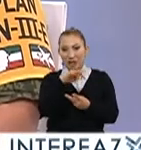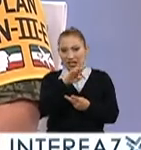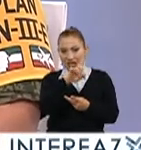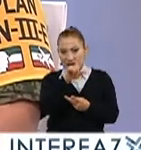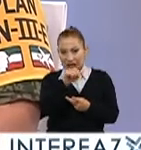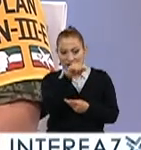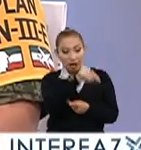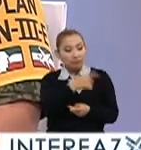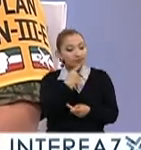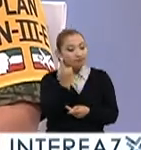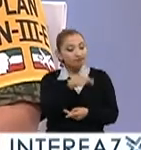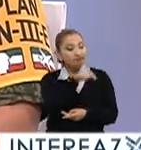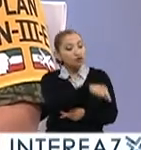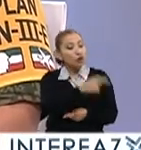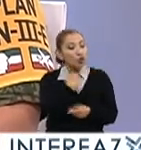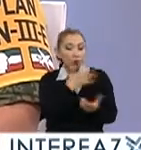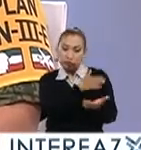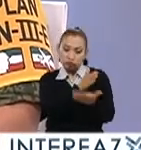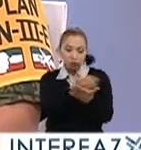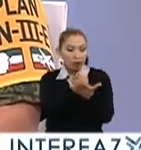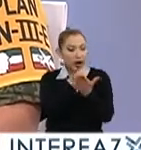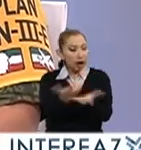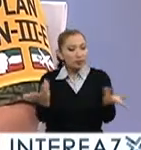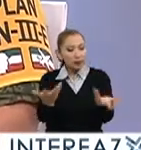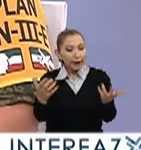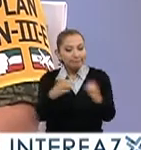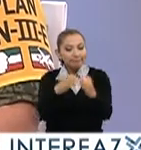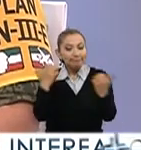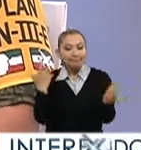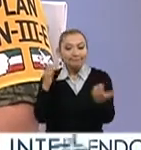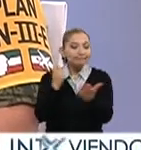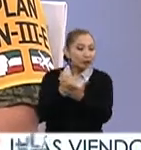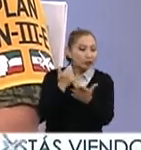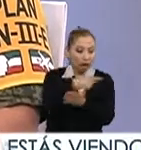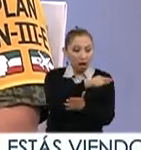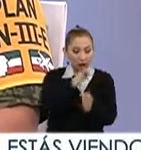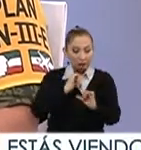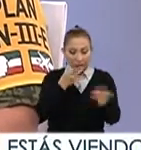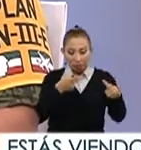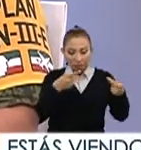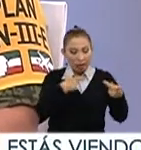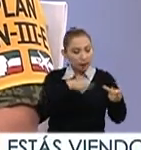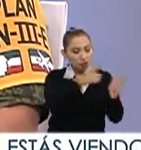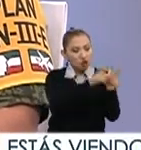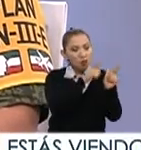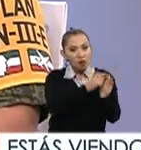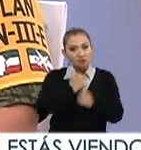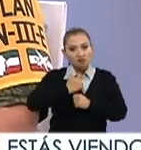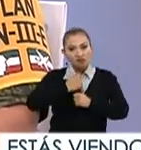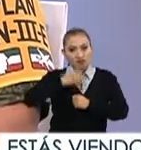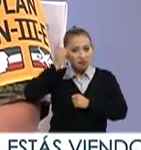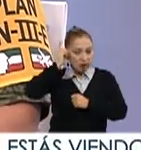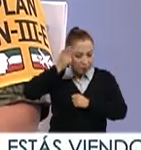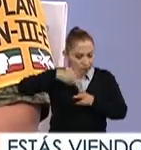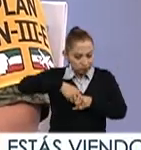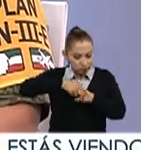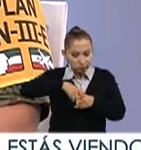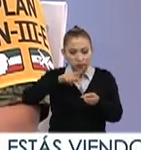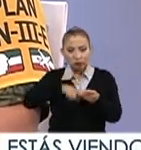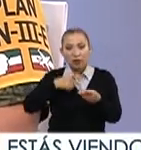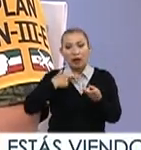Domínguez, que tome cargo de esta emergencia y entonces él se encarga de desplazar tropas de caballería,